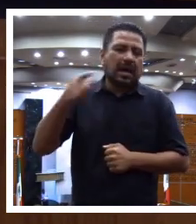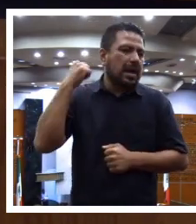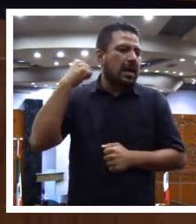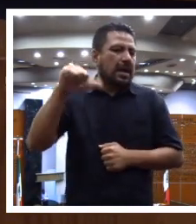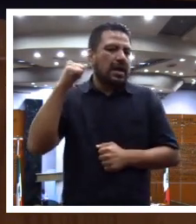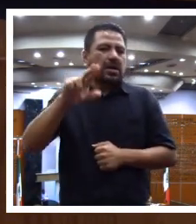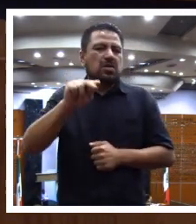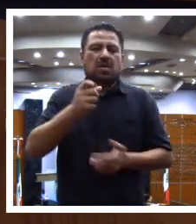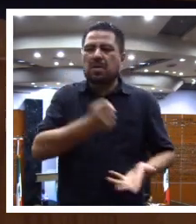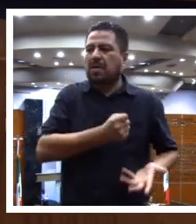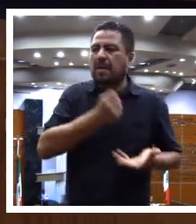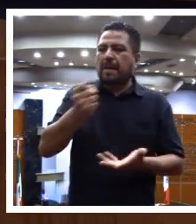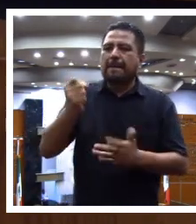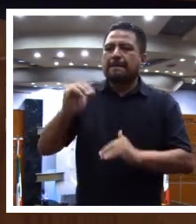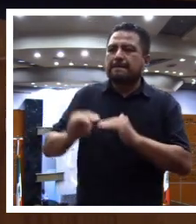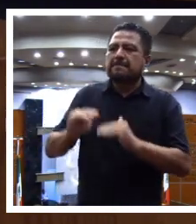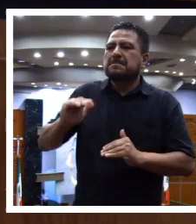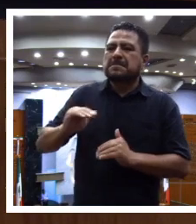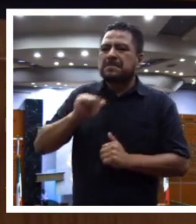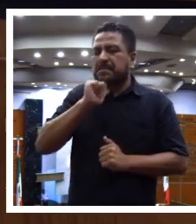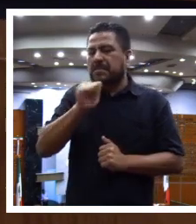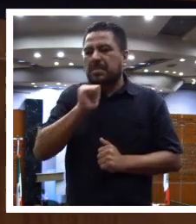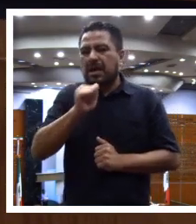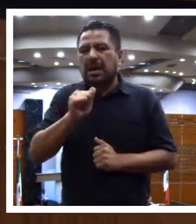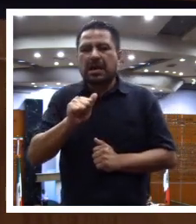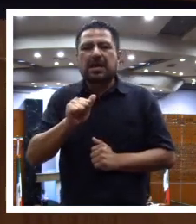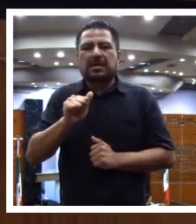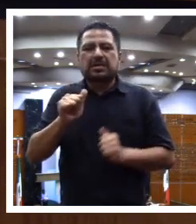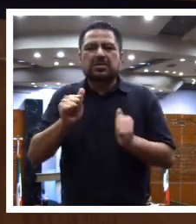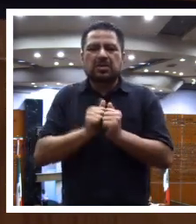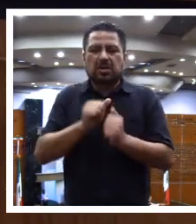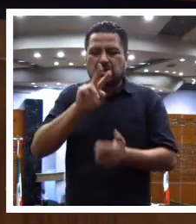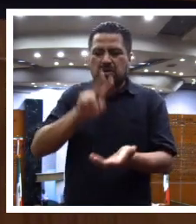no asignar ningún recurso adicional al PEF